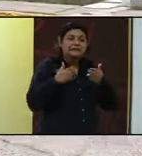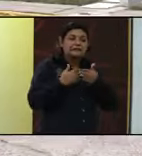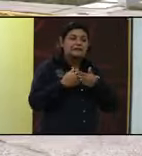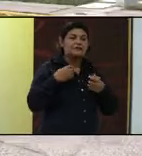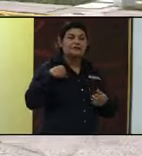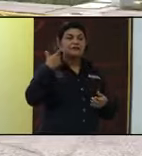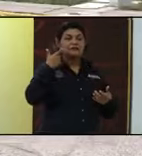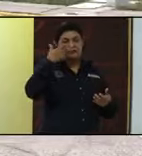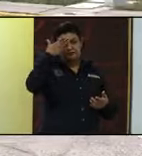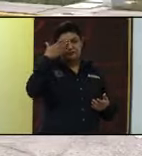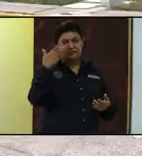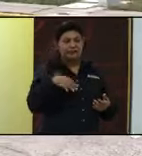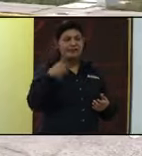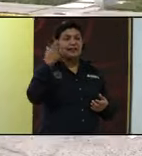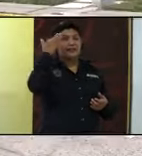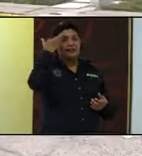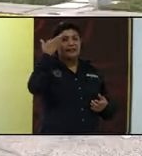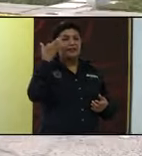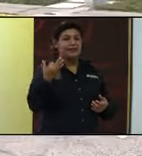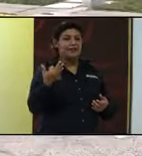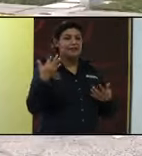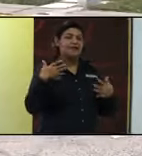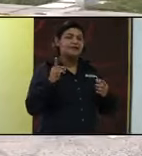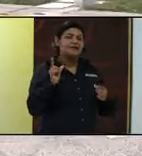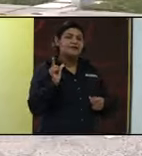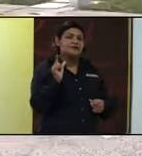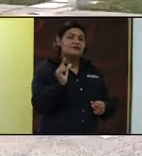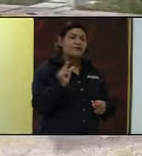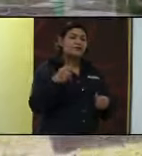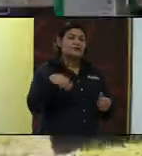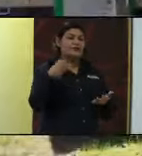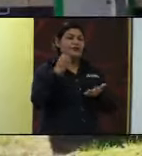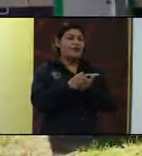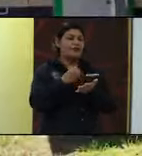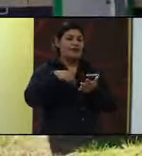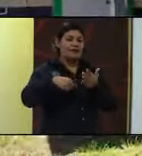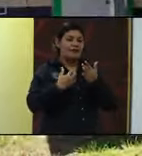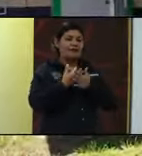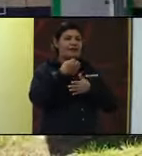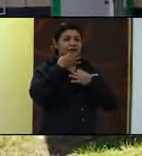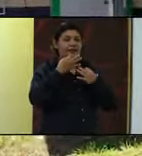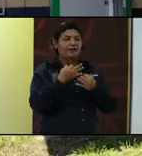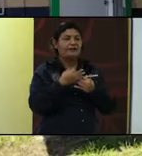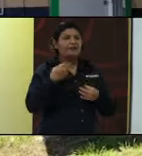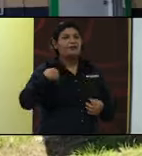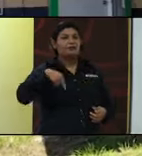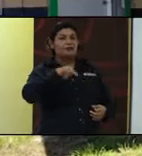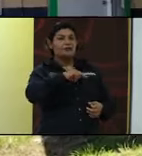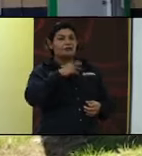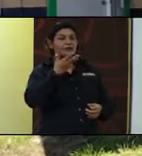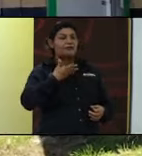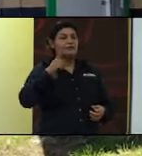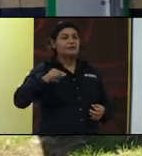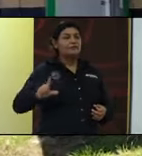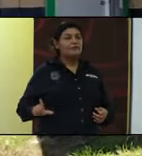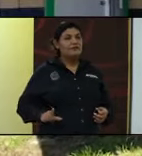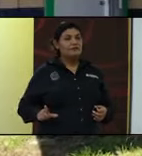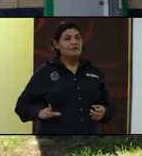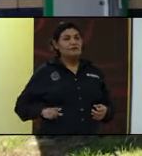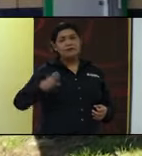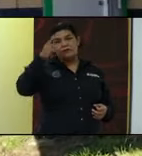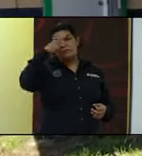sé que el tiempo es corto y es oro aquí en la mañanera. Nosotros tenemos un gobierno para